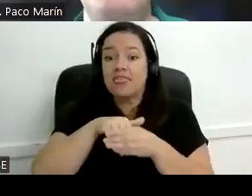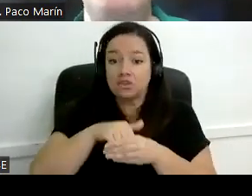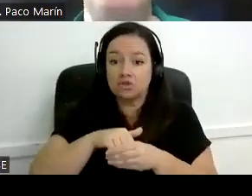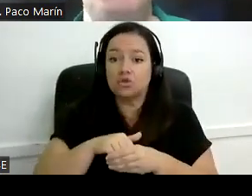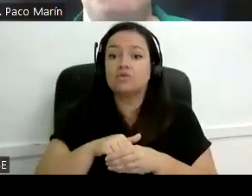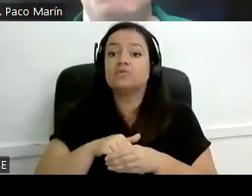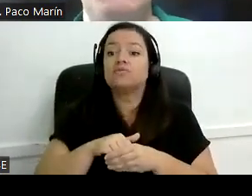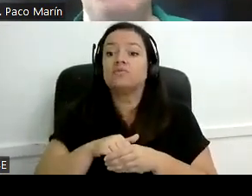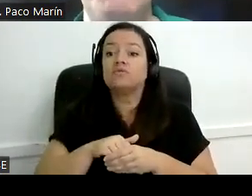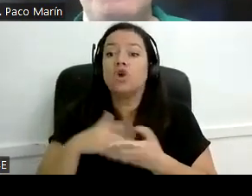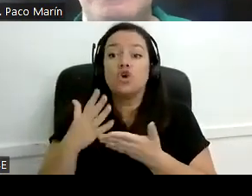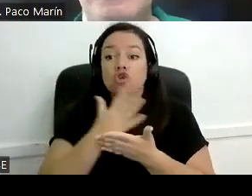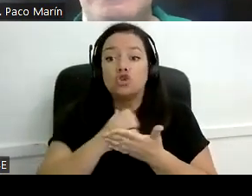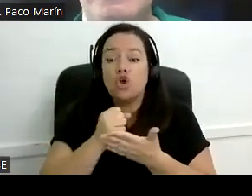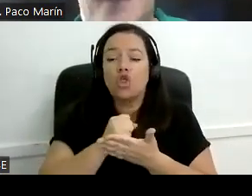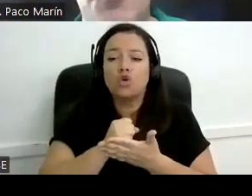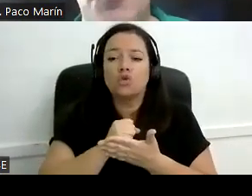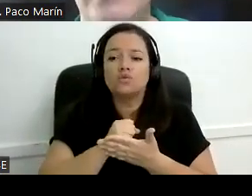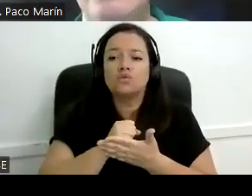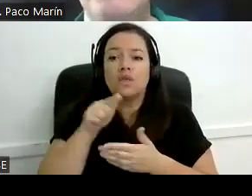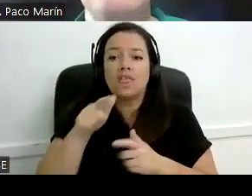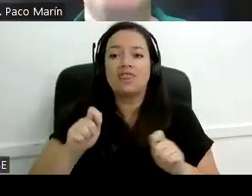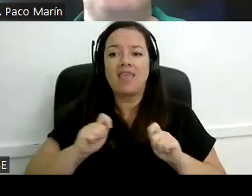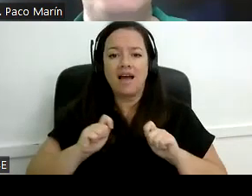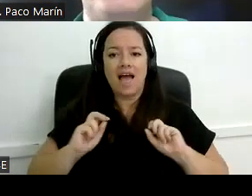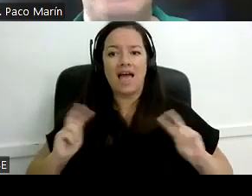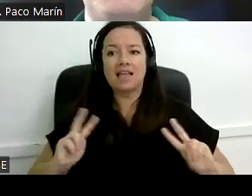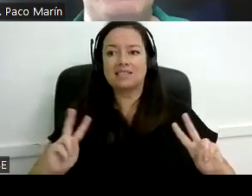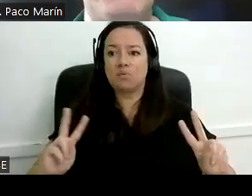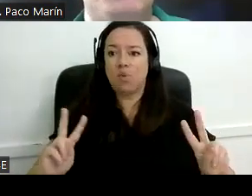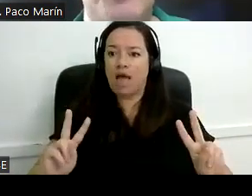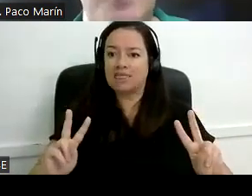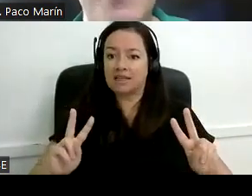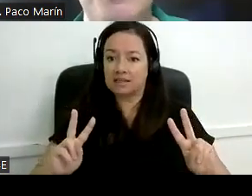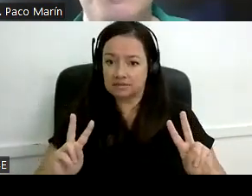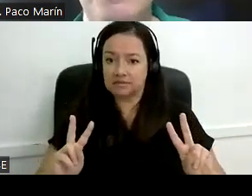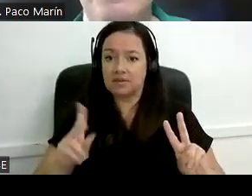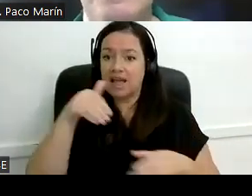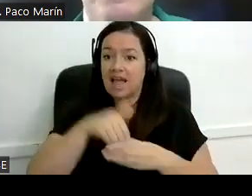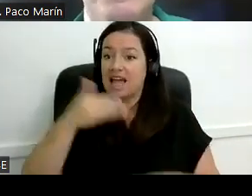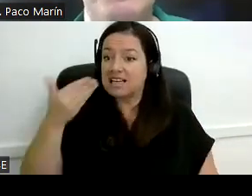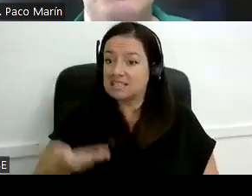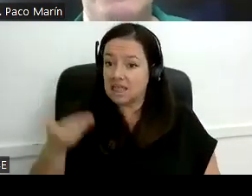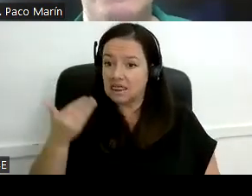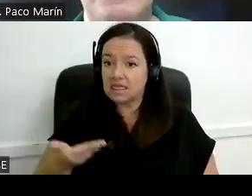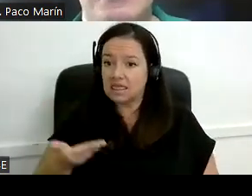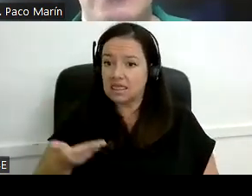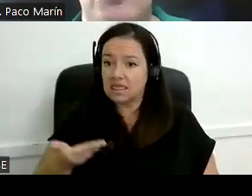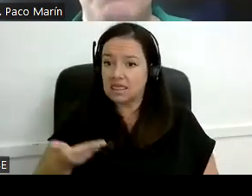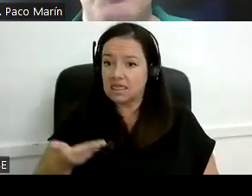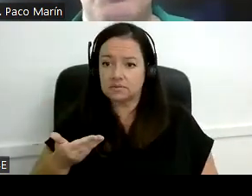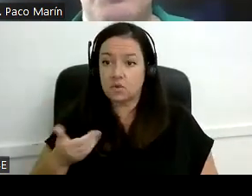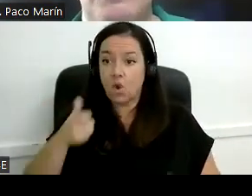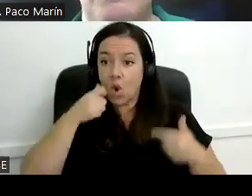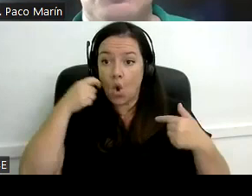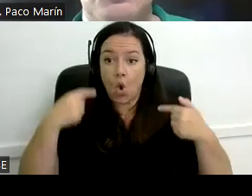por definición son más bien estimulantes, son aminoácidos esenciales en el sentido de que el